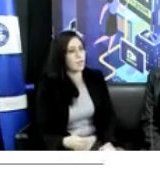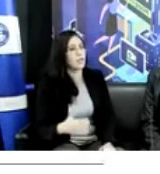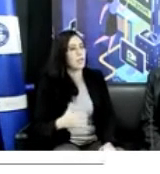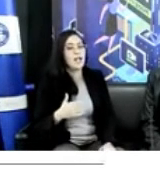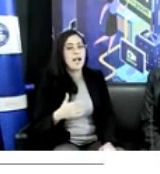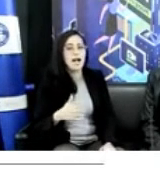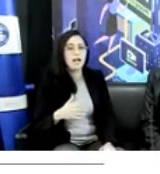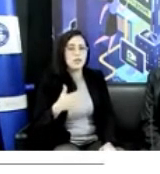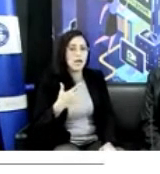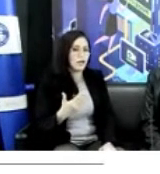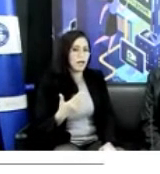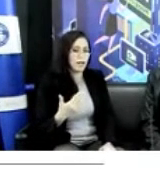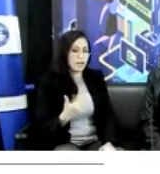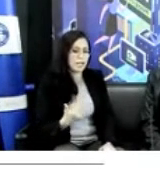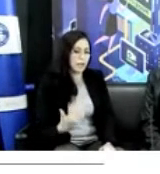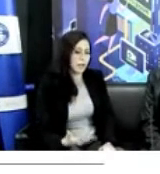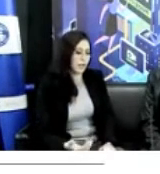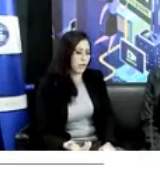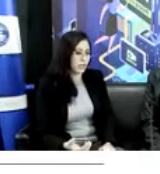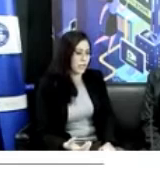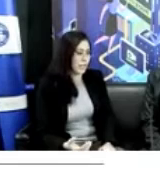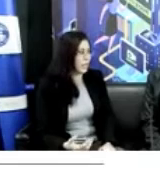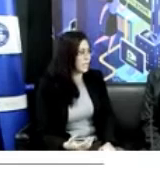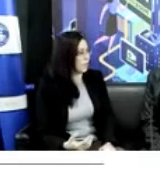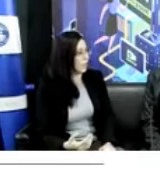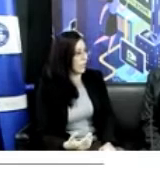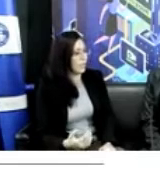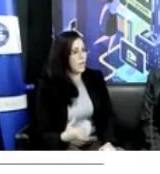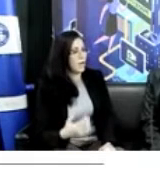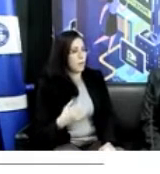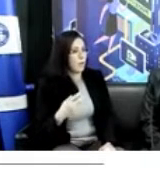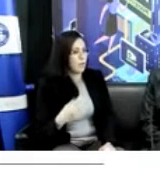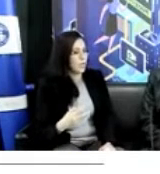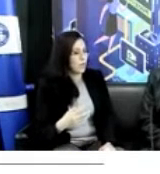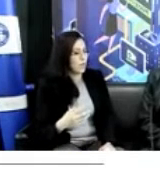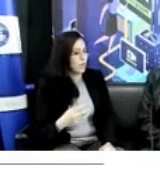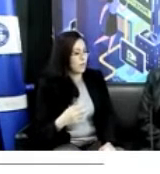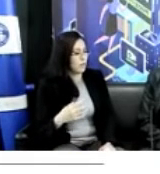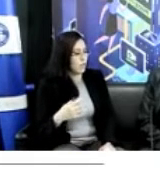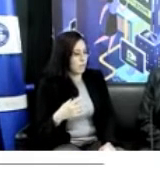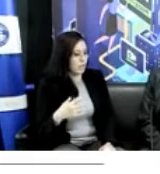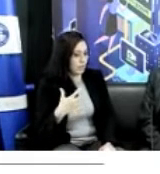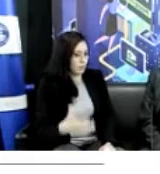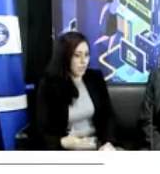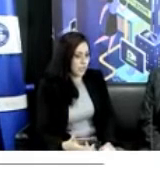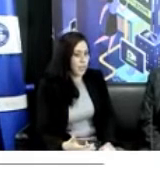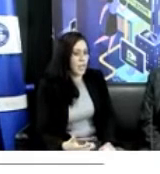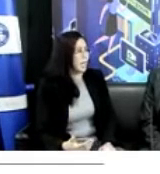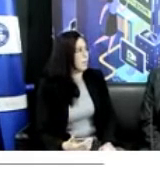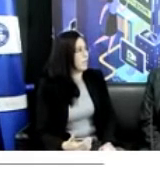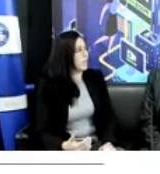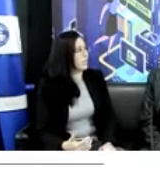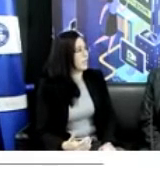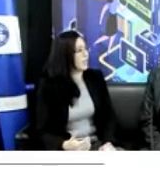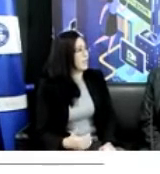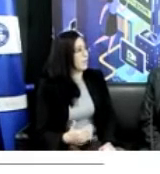riesgo, de ayudar al usuario a que precisamente conozca técnicas para que podamos ayudar a la población a